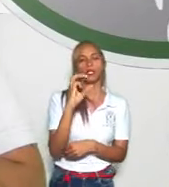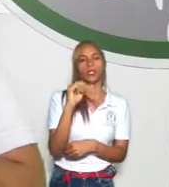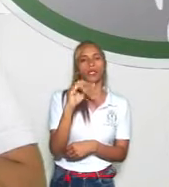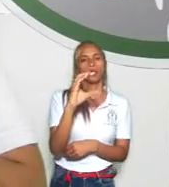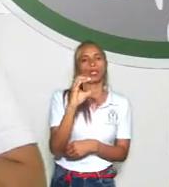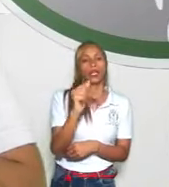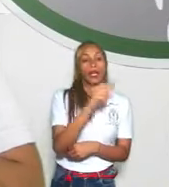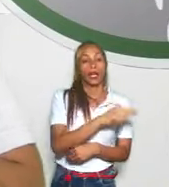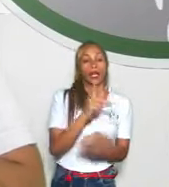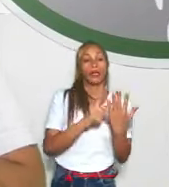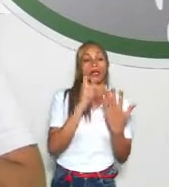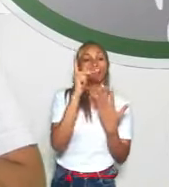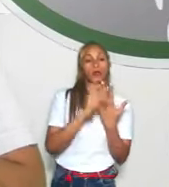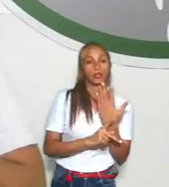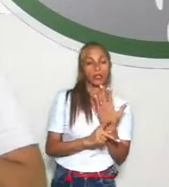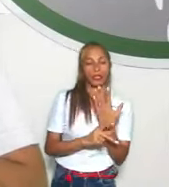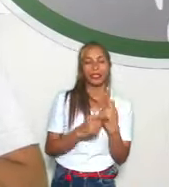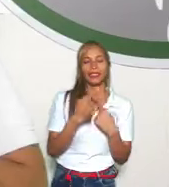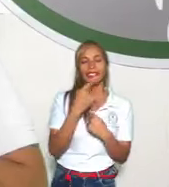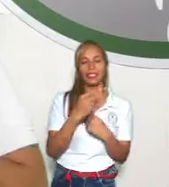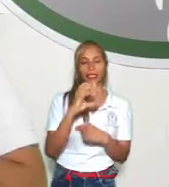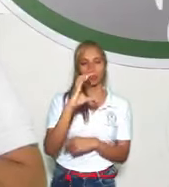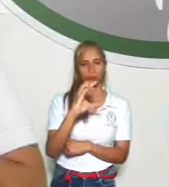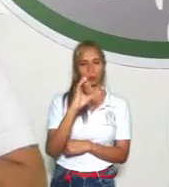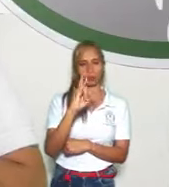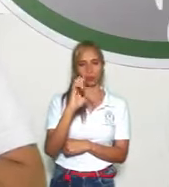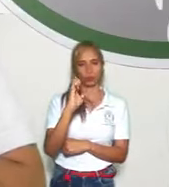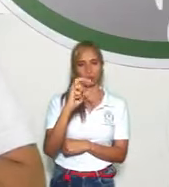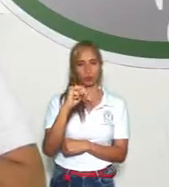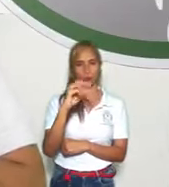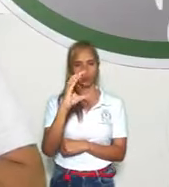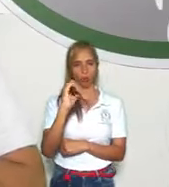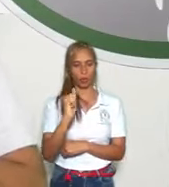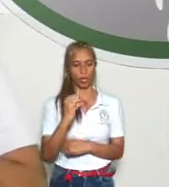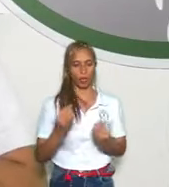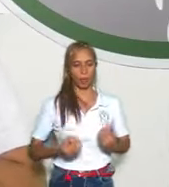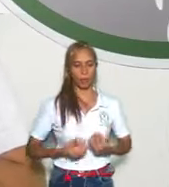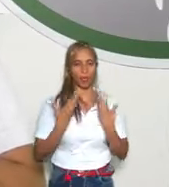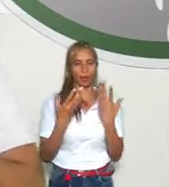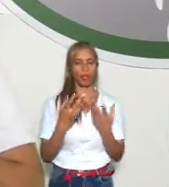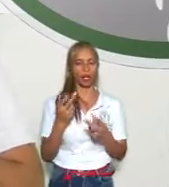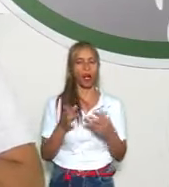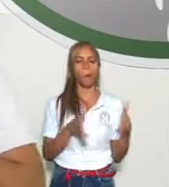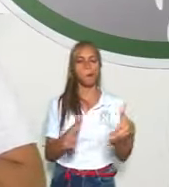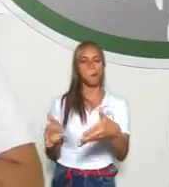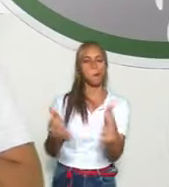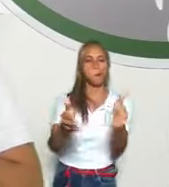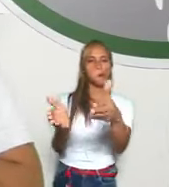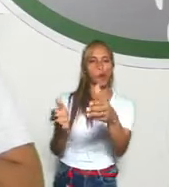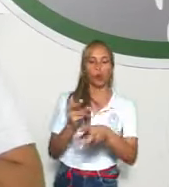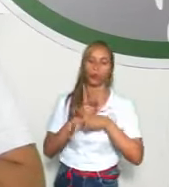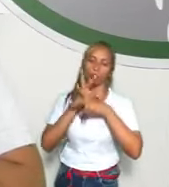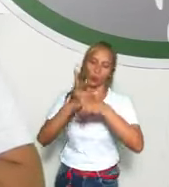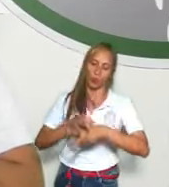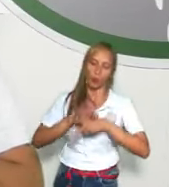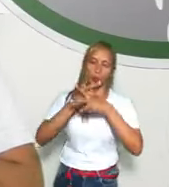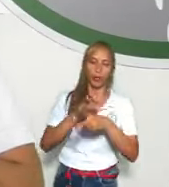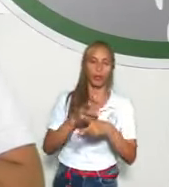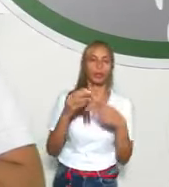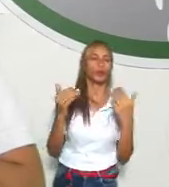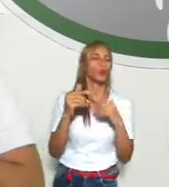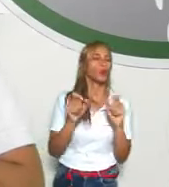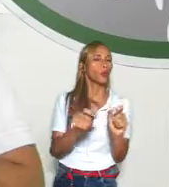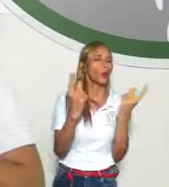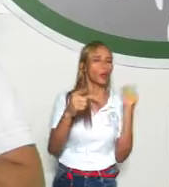que se llama Cuenca Viva, que es cuidar el río Santo Domingo, que no es una de nuestras principales fuentes abastecedoras y que